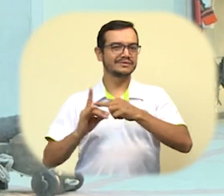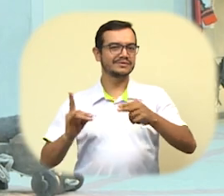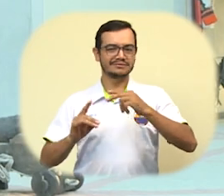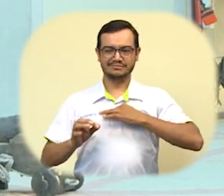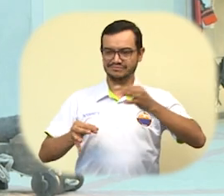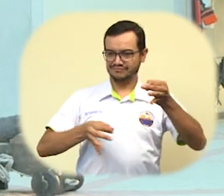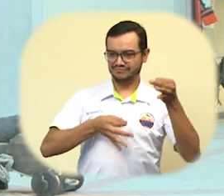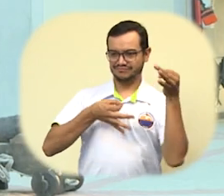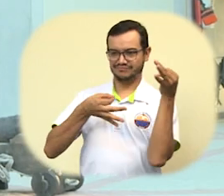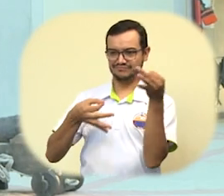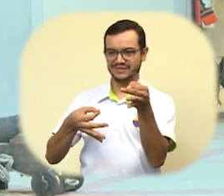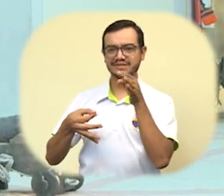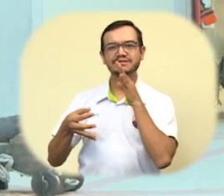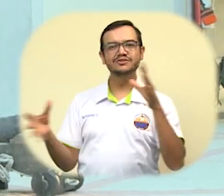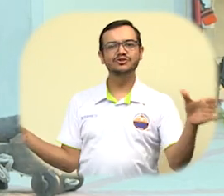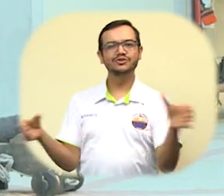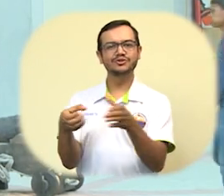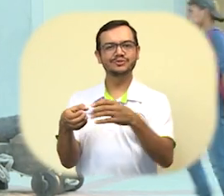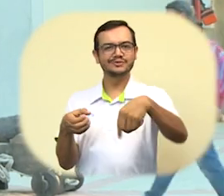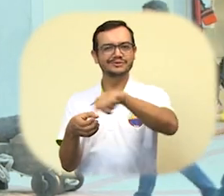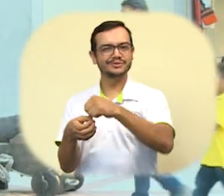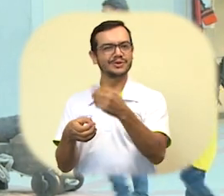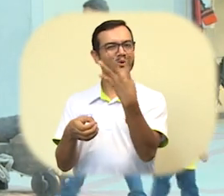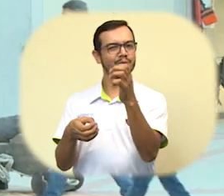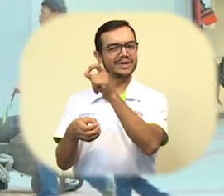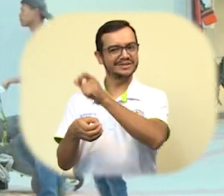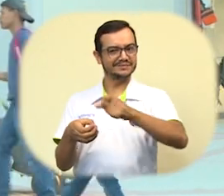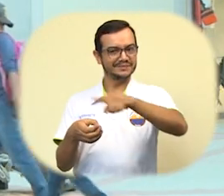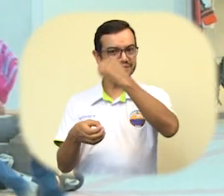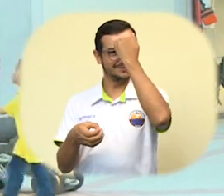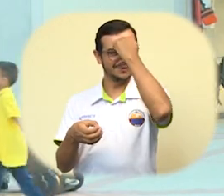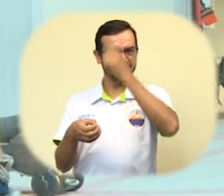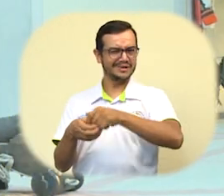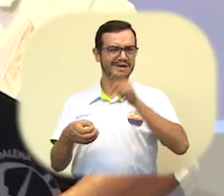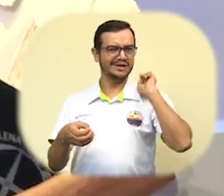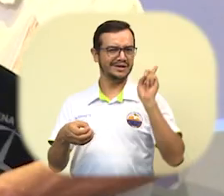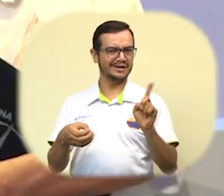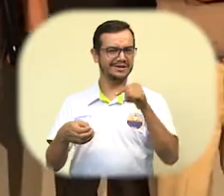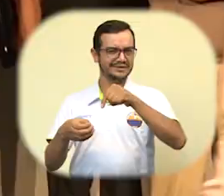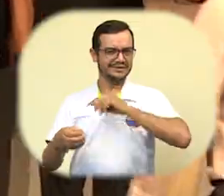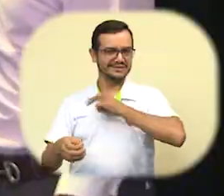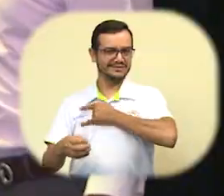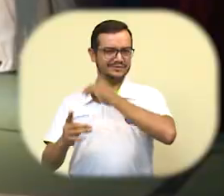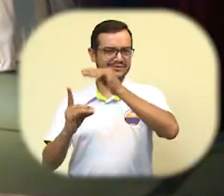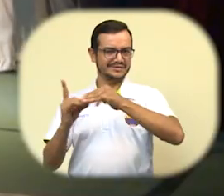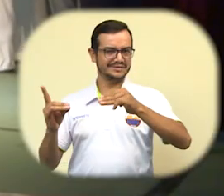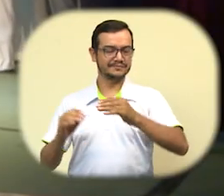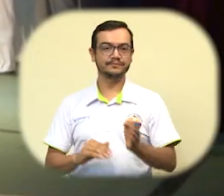otorgó diploma al mérito y la excelencia Unimagdalena a 40 profesores de la institución.